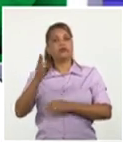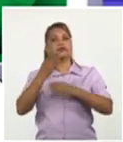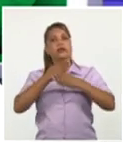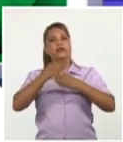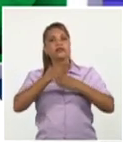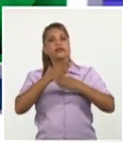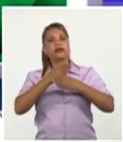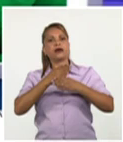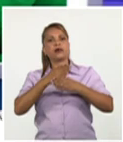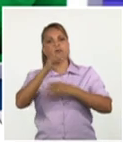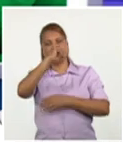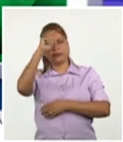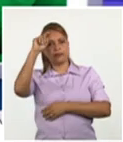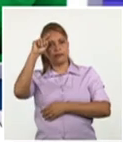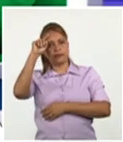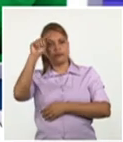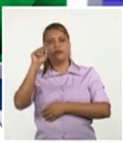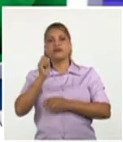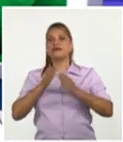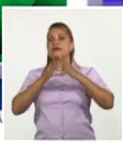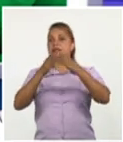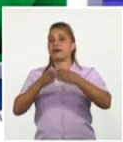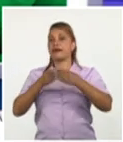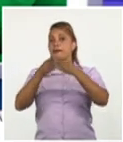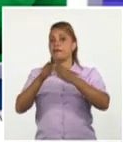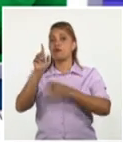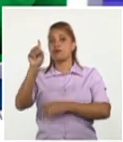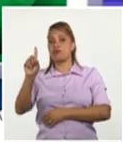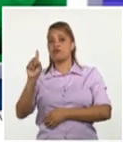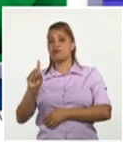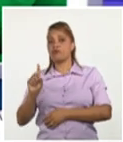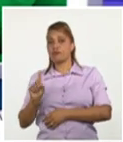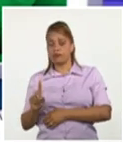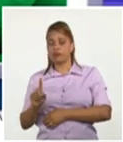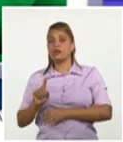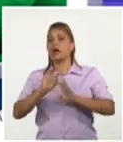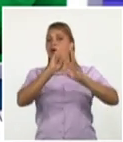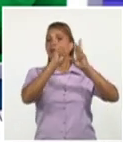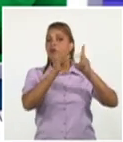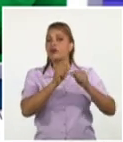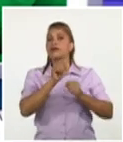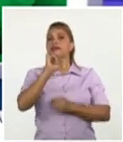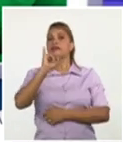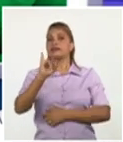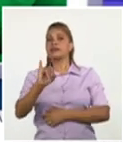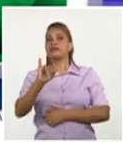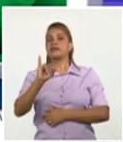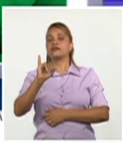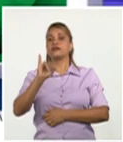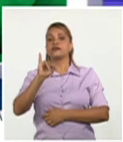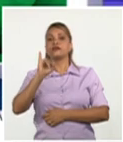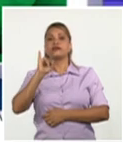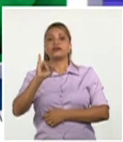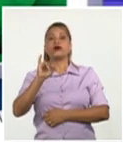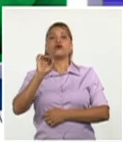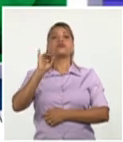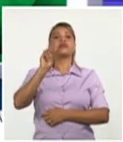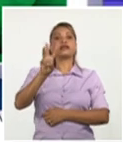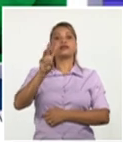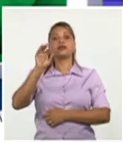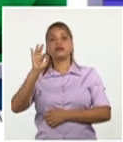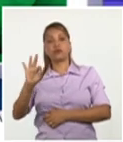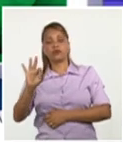Espíritus y Granma, 1 de cada uno. Y ya se acumulan 638